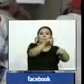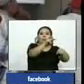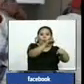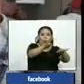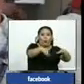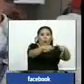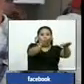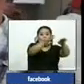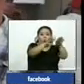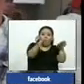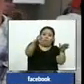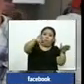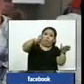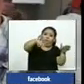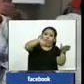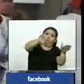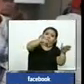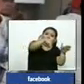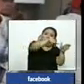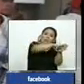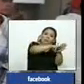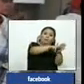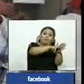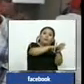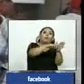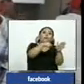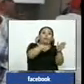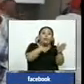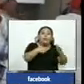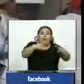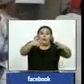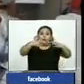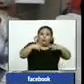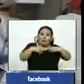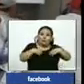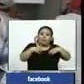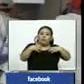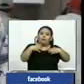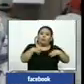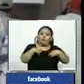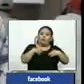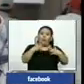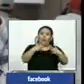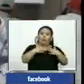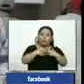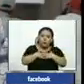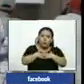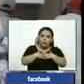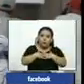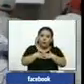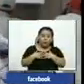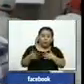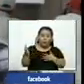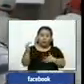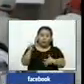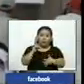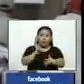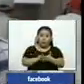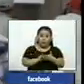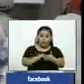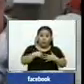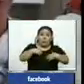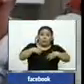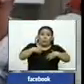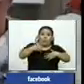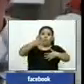va. Ahí fue donde prácticamente yo pude respirar y tras el respiro nuevamente me volvió a coger el agua,